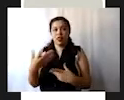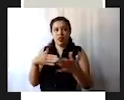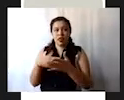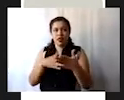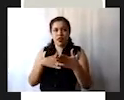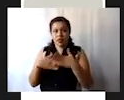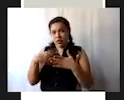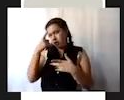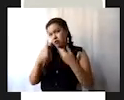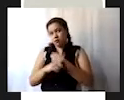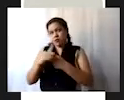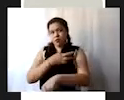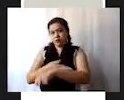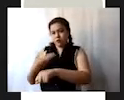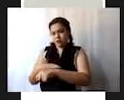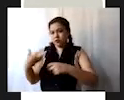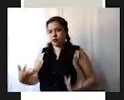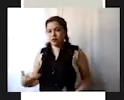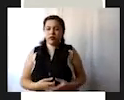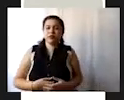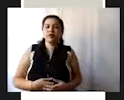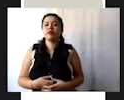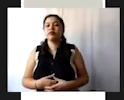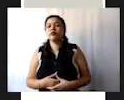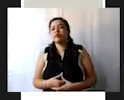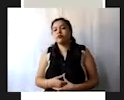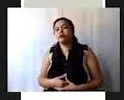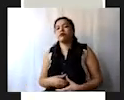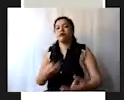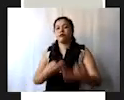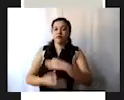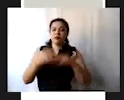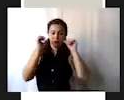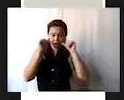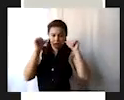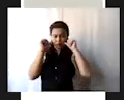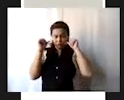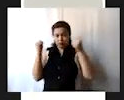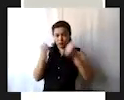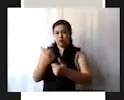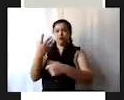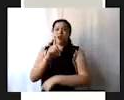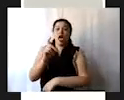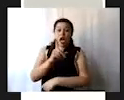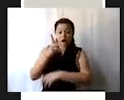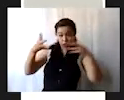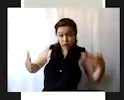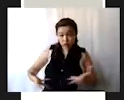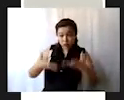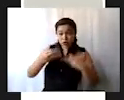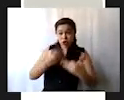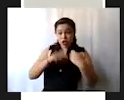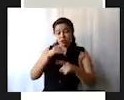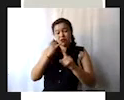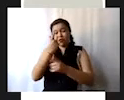los problemas. Si todas las organizaciones que trabajan en cuestiones de agua estuvieran sobre un mismo